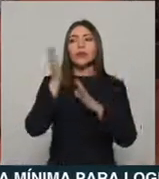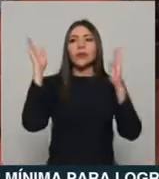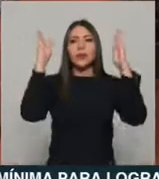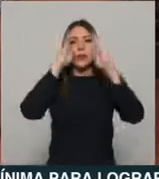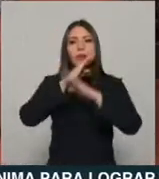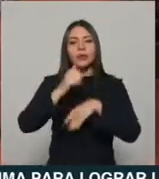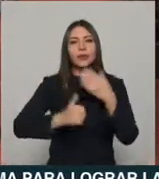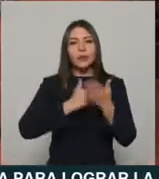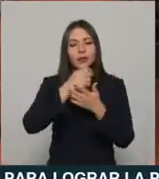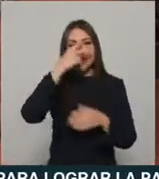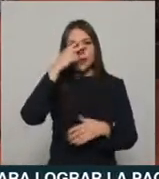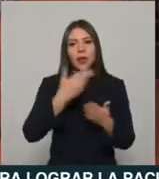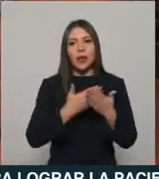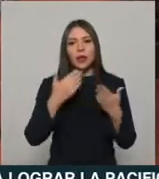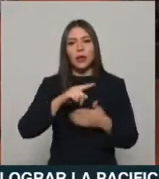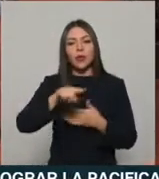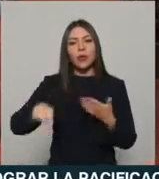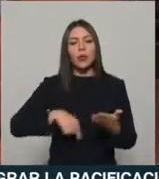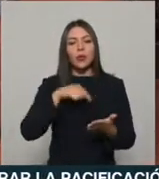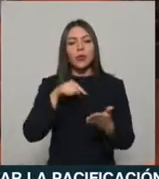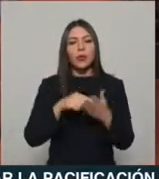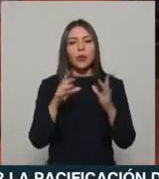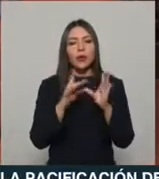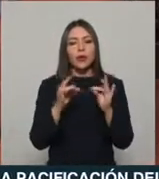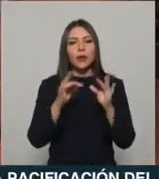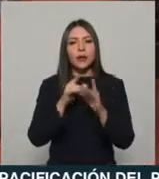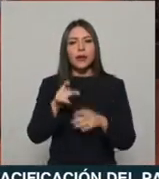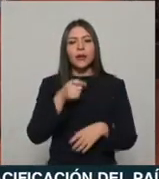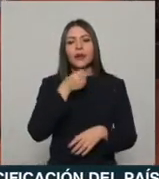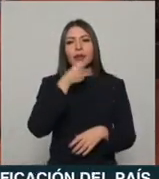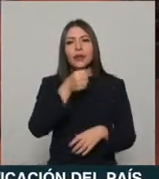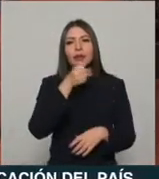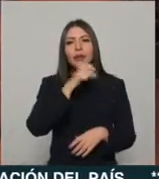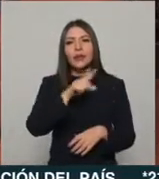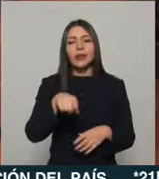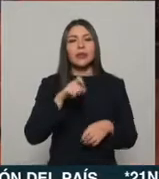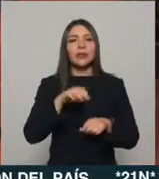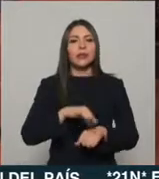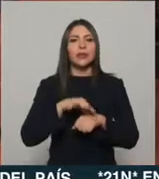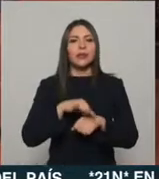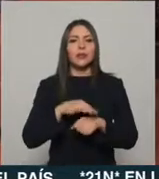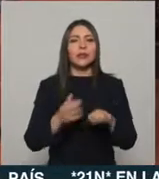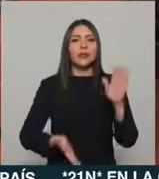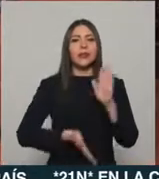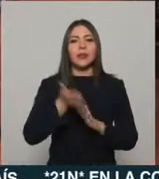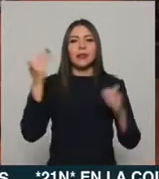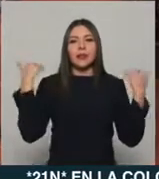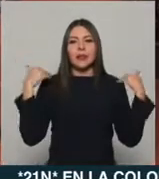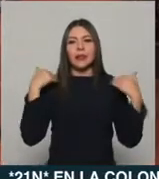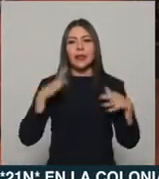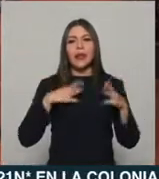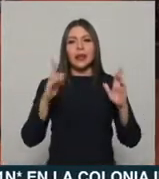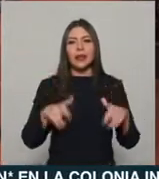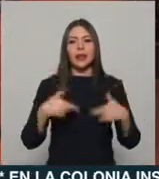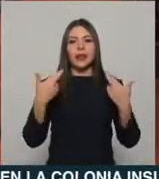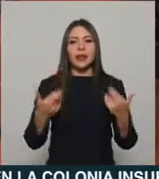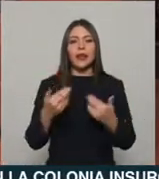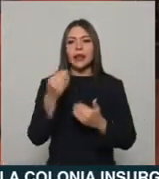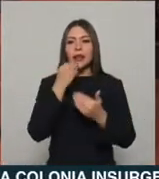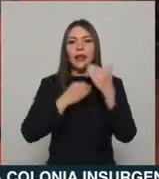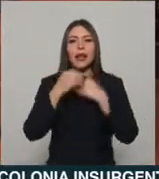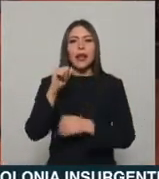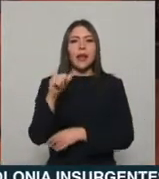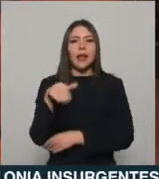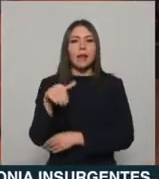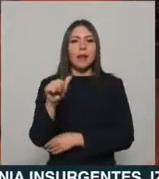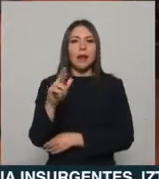Y hoy queremos rescatar, Enrique, uno de los reportajes que nos trajiste, que además lo viviste al máximo de manera extraordinaria, hasta regalitos nos trajo de amaranto.